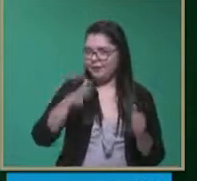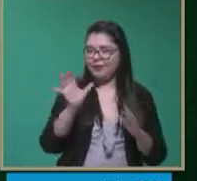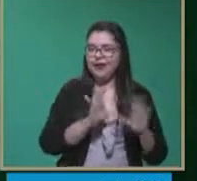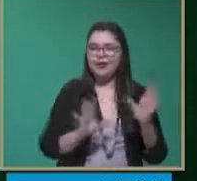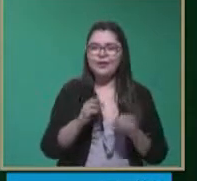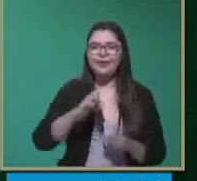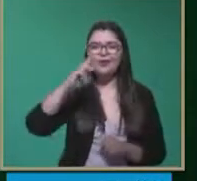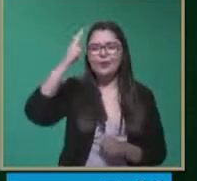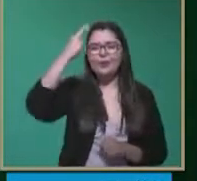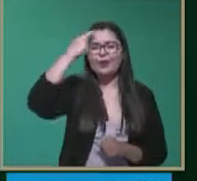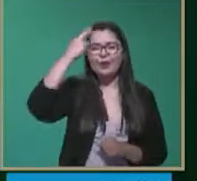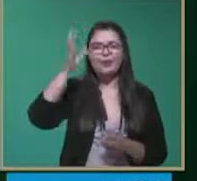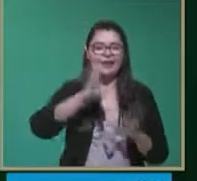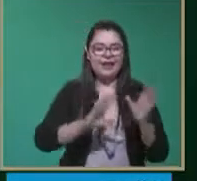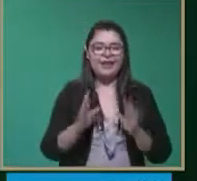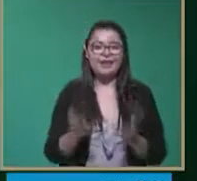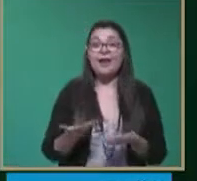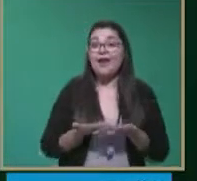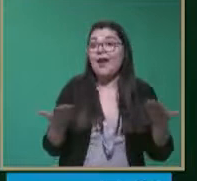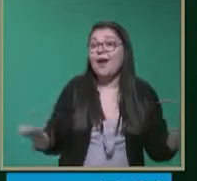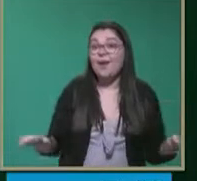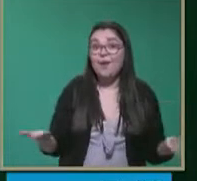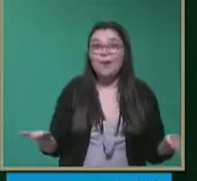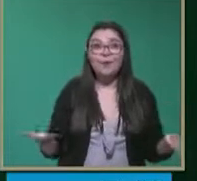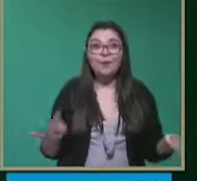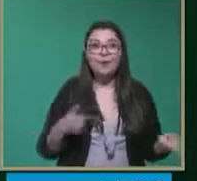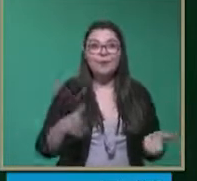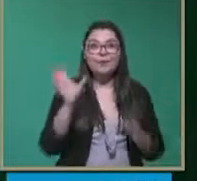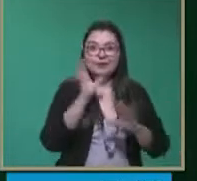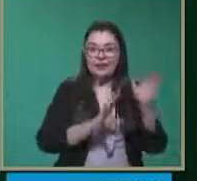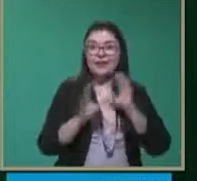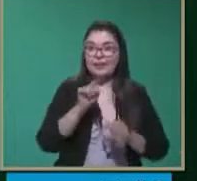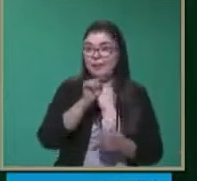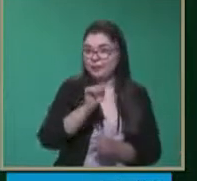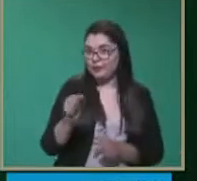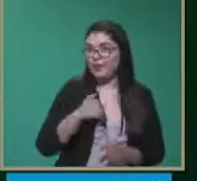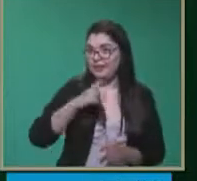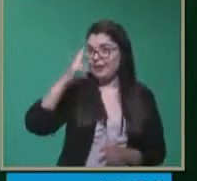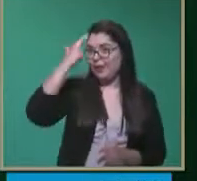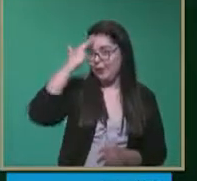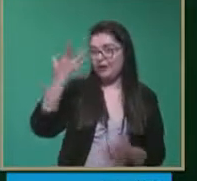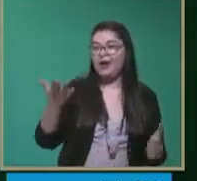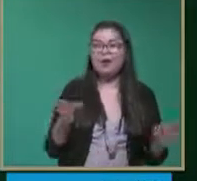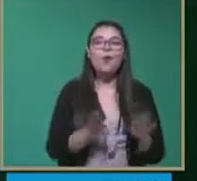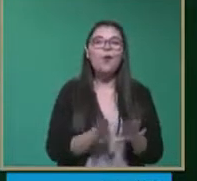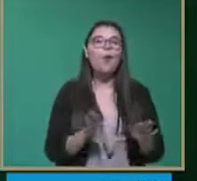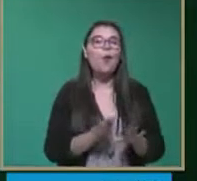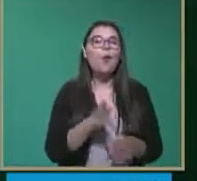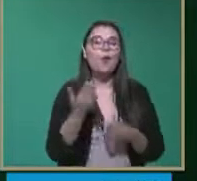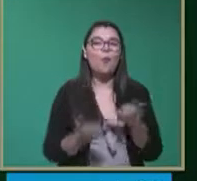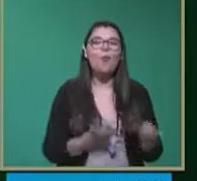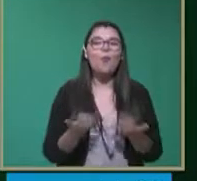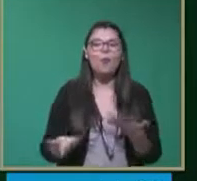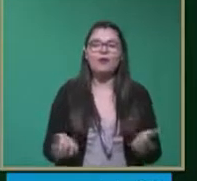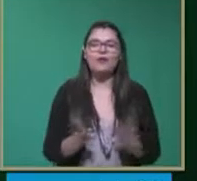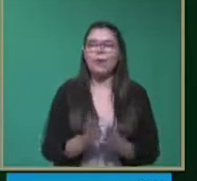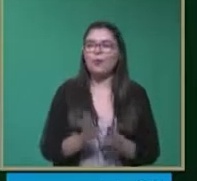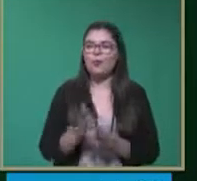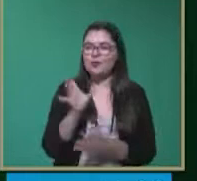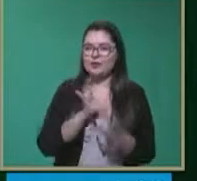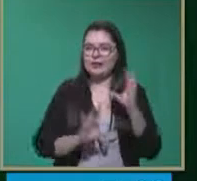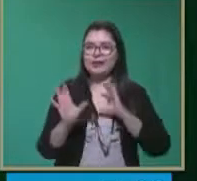la cantamos? Muy bien. Para que los niños recuerden pues cómo jugar, ¿verdad? Y cómo se canta. Y todos los que